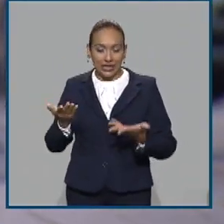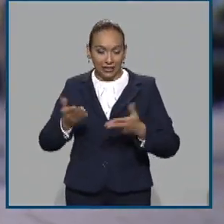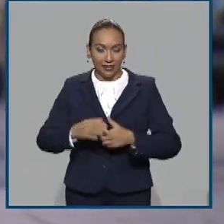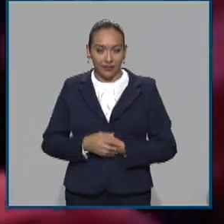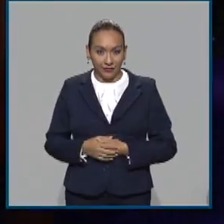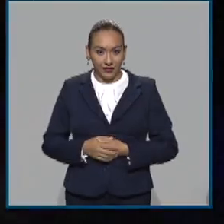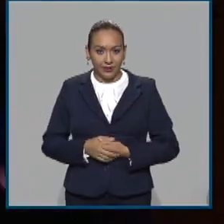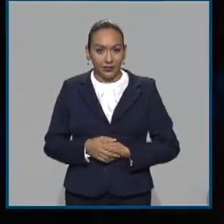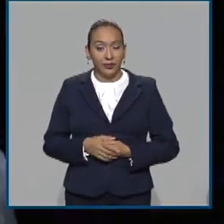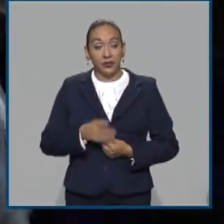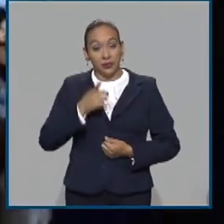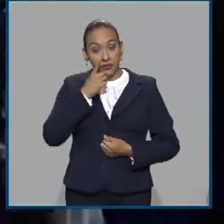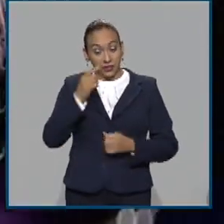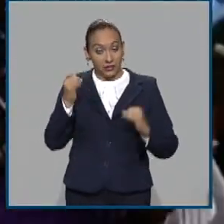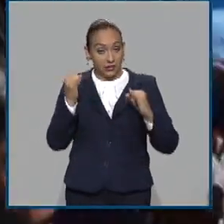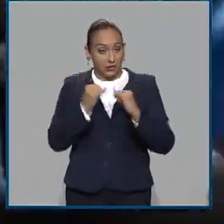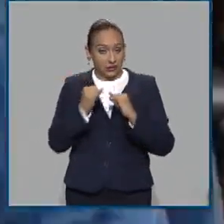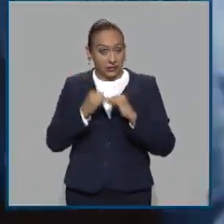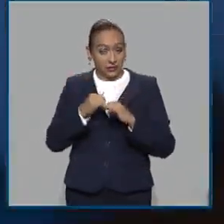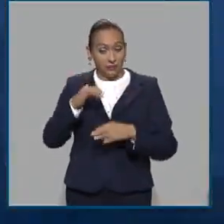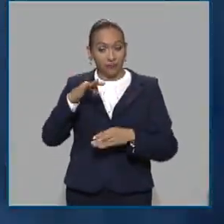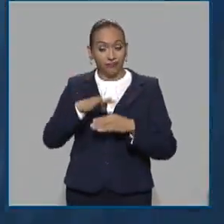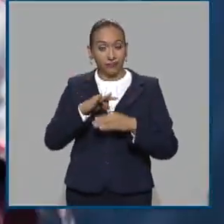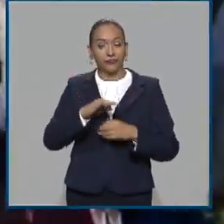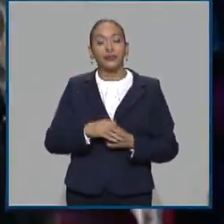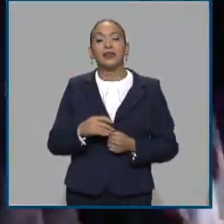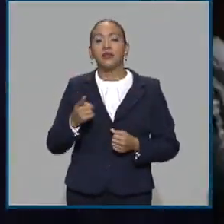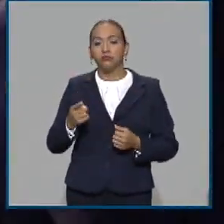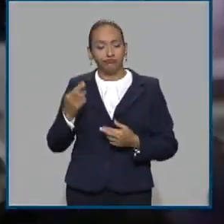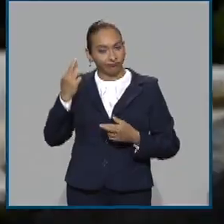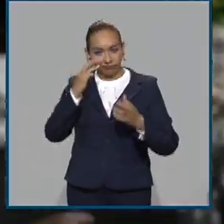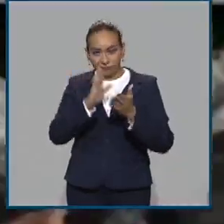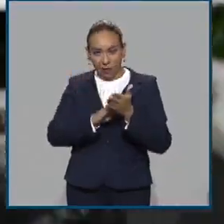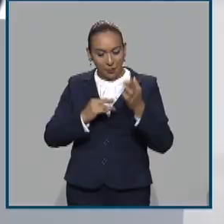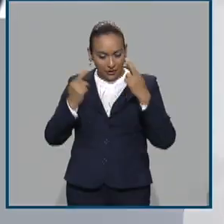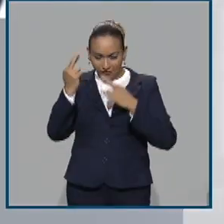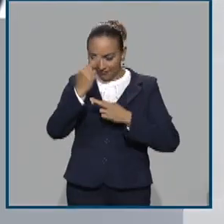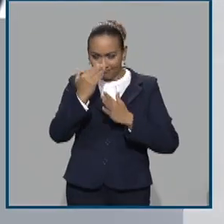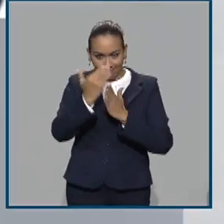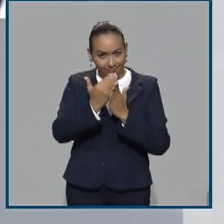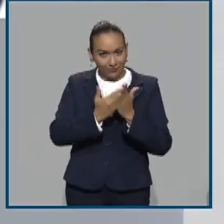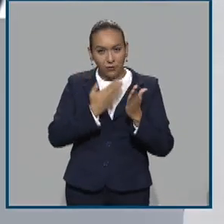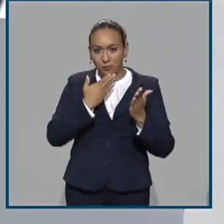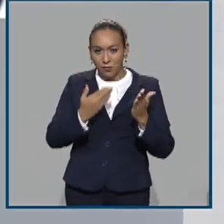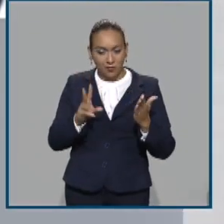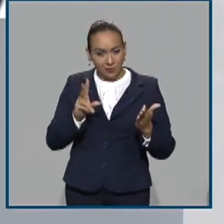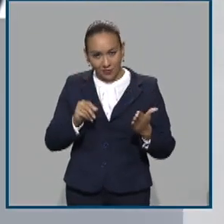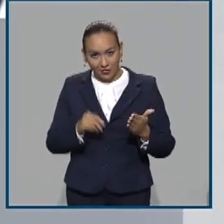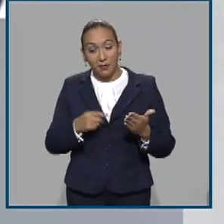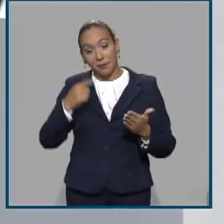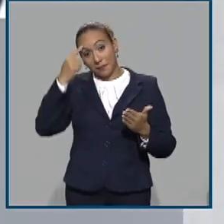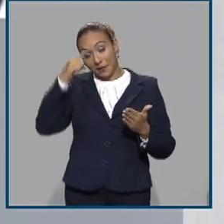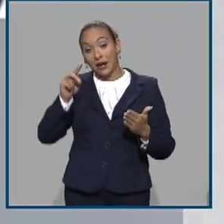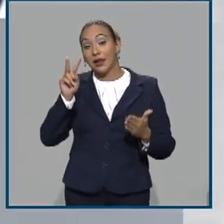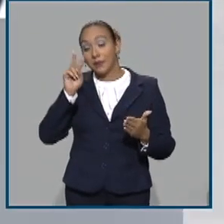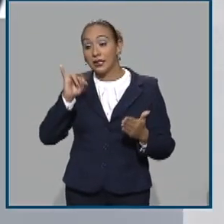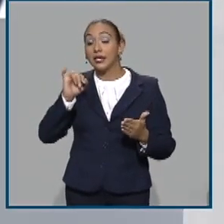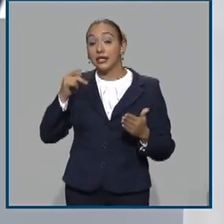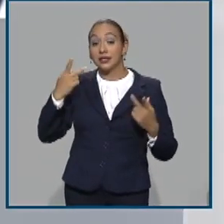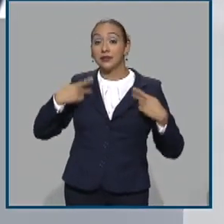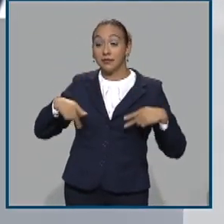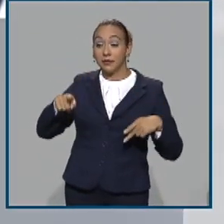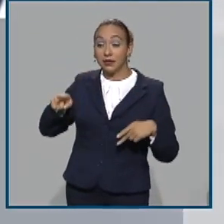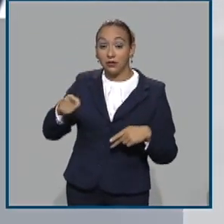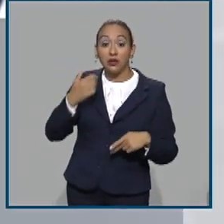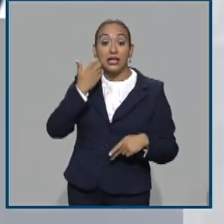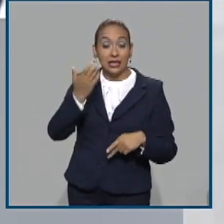Sala consideró que el Instituto Electoral no valoró adecuadamente los documentos presentados por el PRI para acreditar la pertenencia indígena de